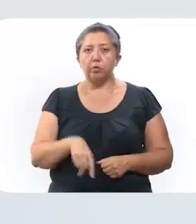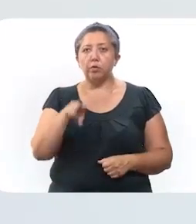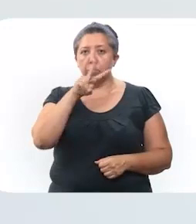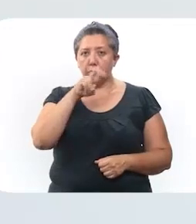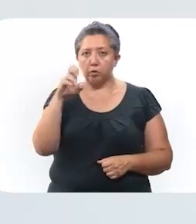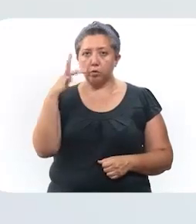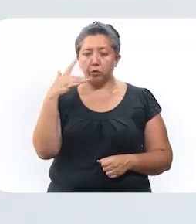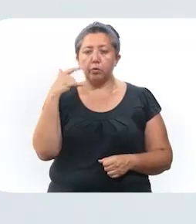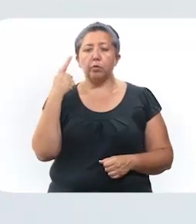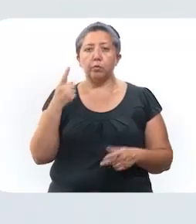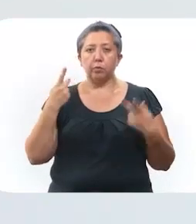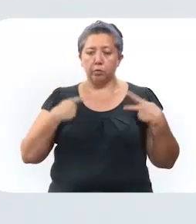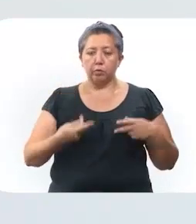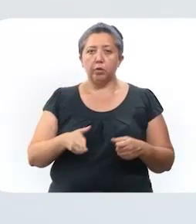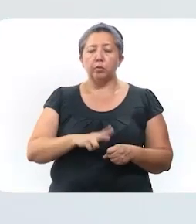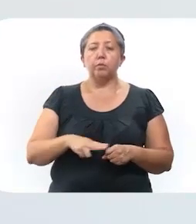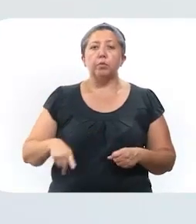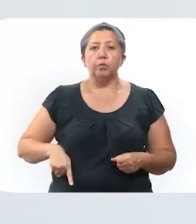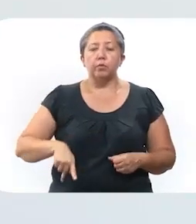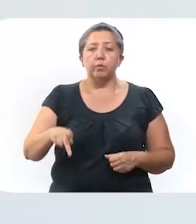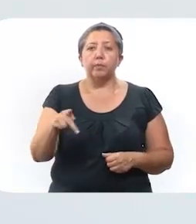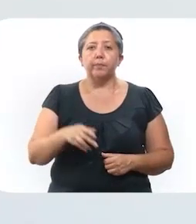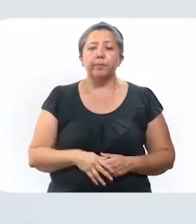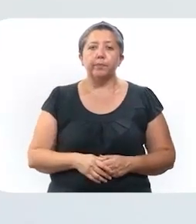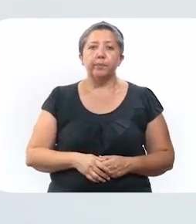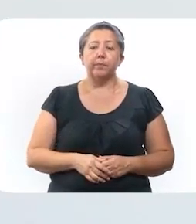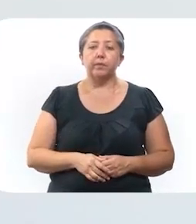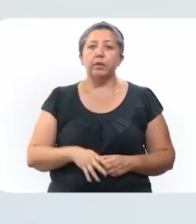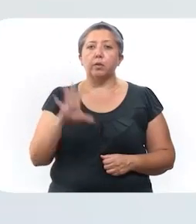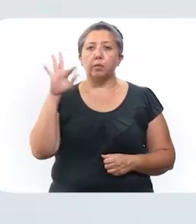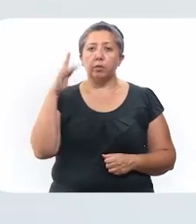tenemos 251 pacientes en hospitales públicos.